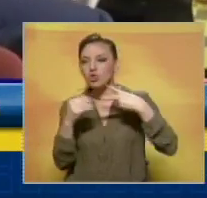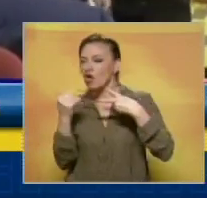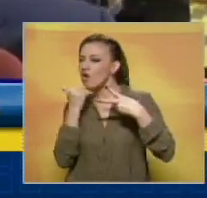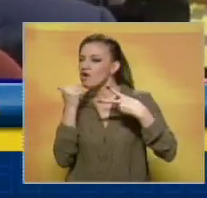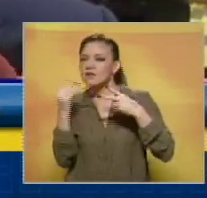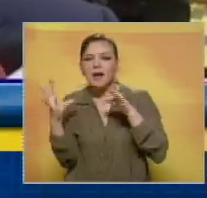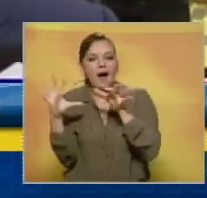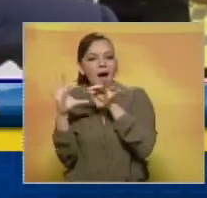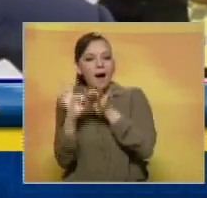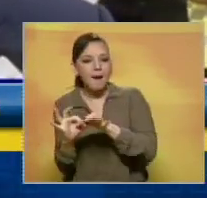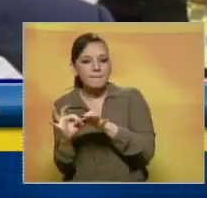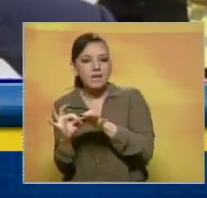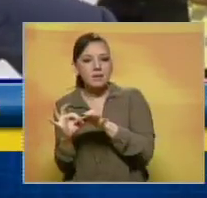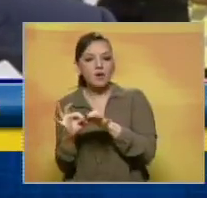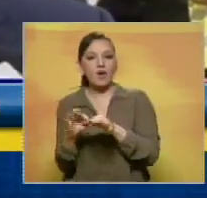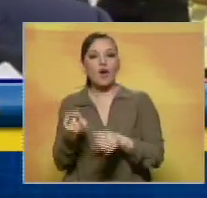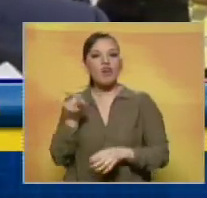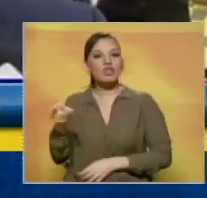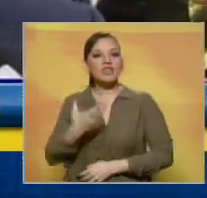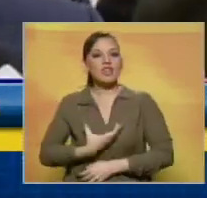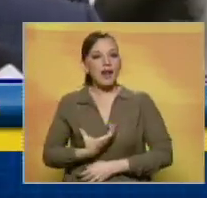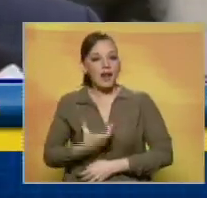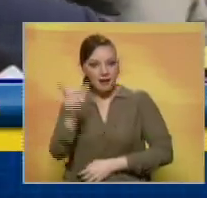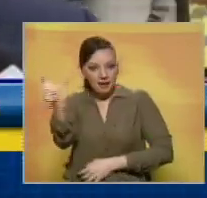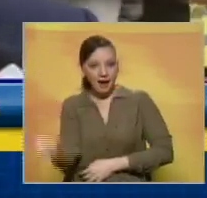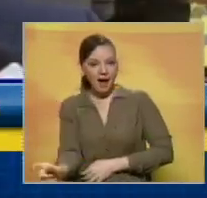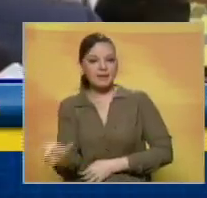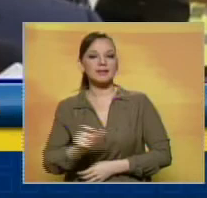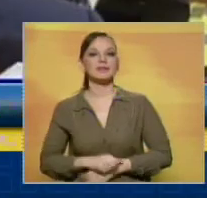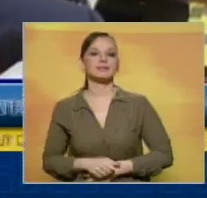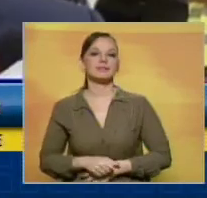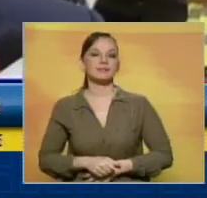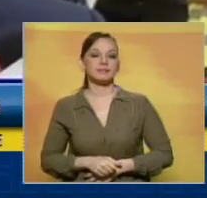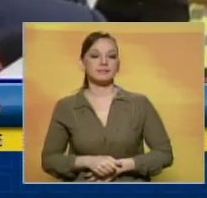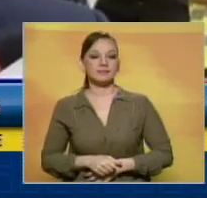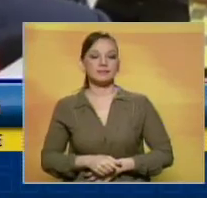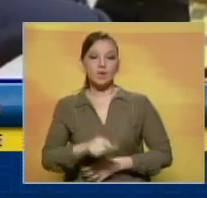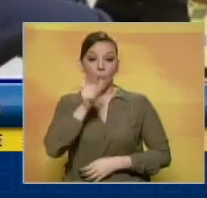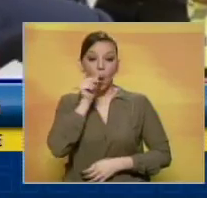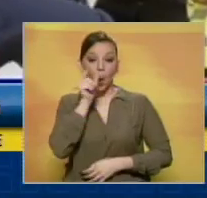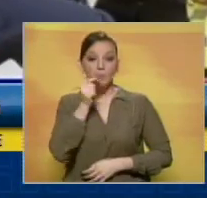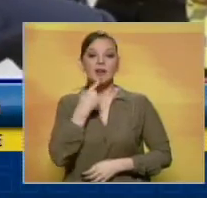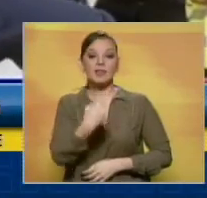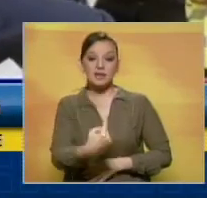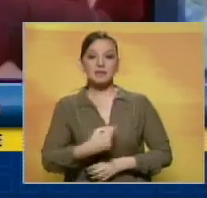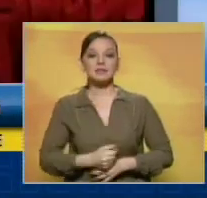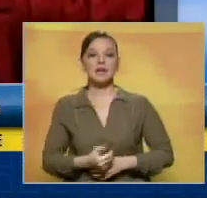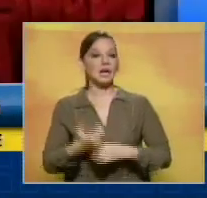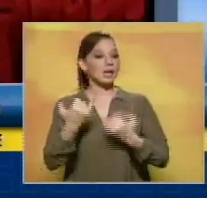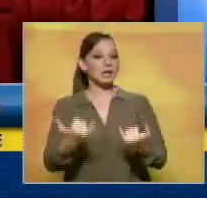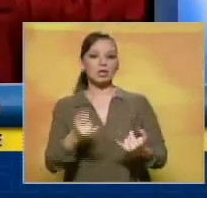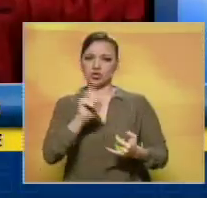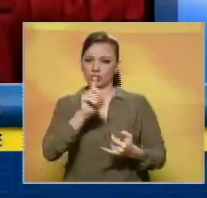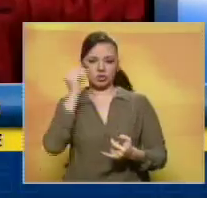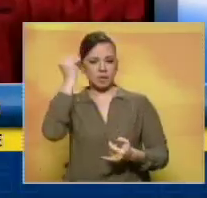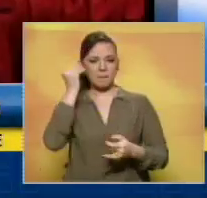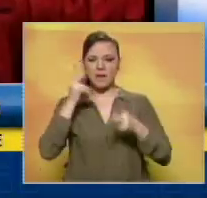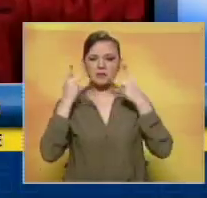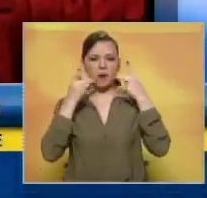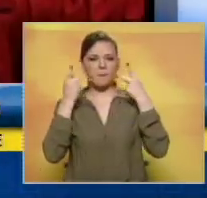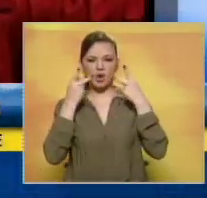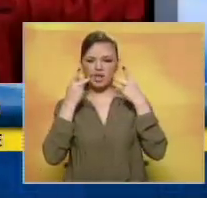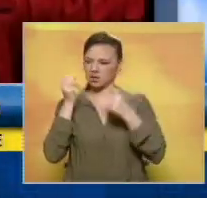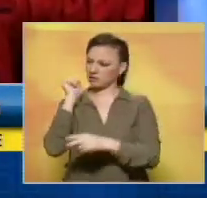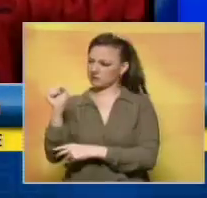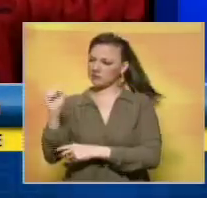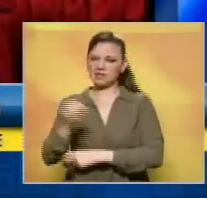amigos, muy allegados al alcalde Franceschi. Rodríguez Torres señaló que está descartado el móvil político en el